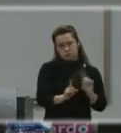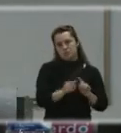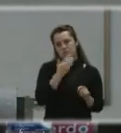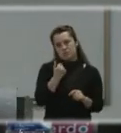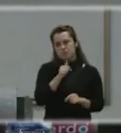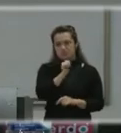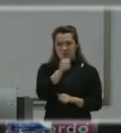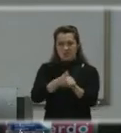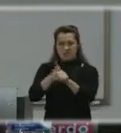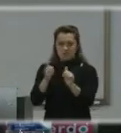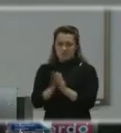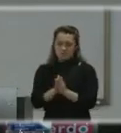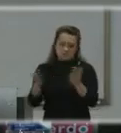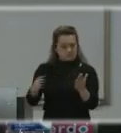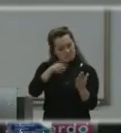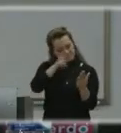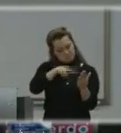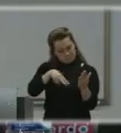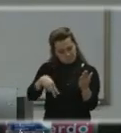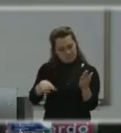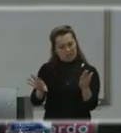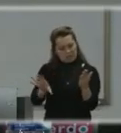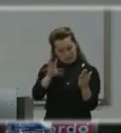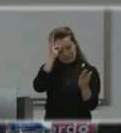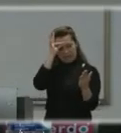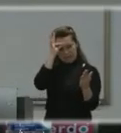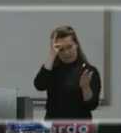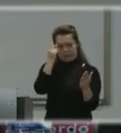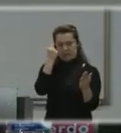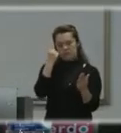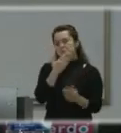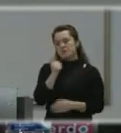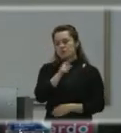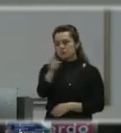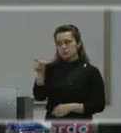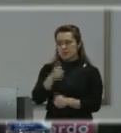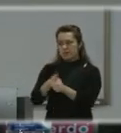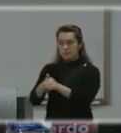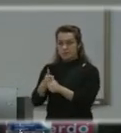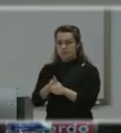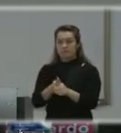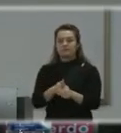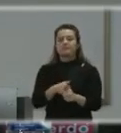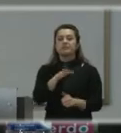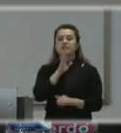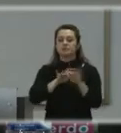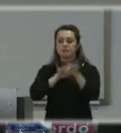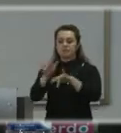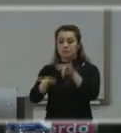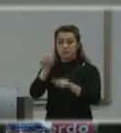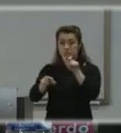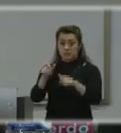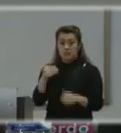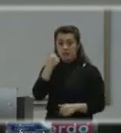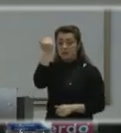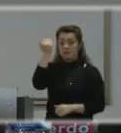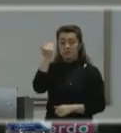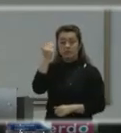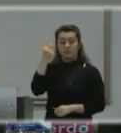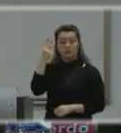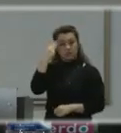que lo puedan leer. El público fueron mujeres adultas con discapacidad